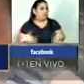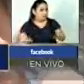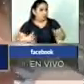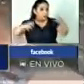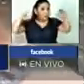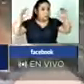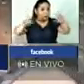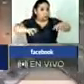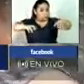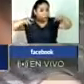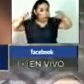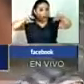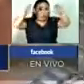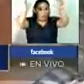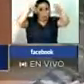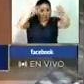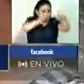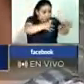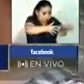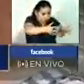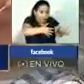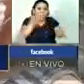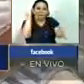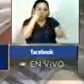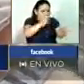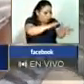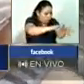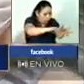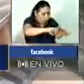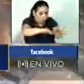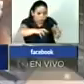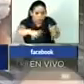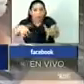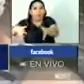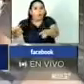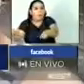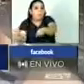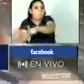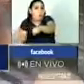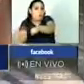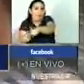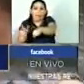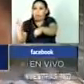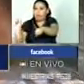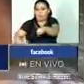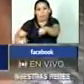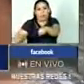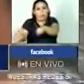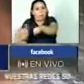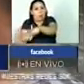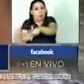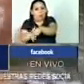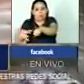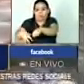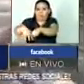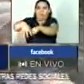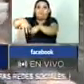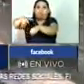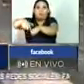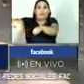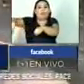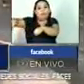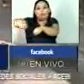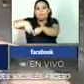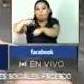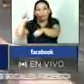esto, que la correntada jala la basura hacia los tragantes. Entonces, inmediatamente eso se tapa y obstruye lo que es la